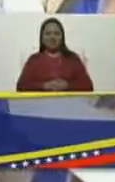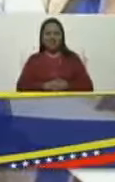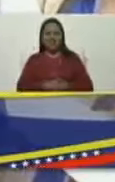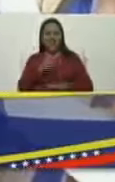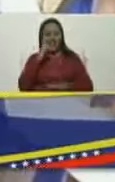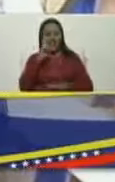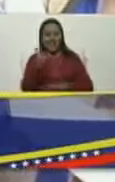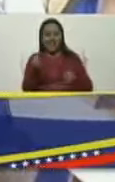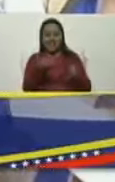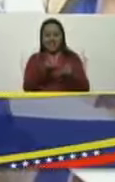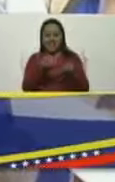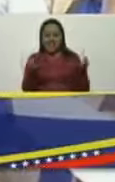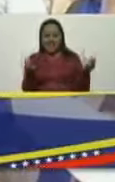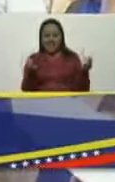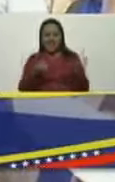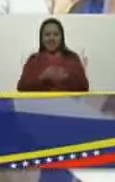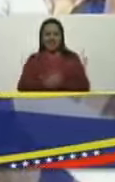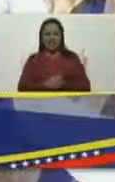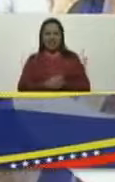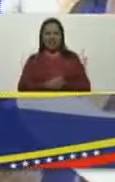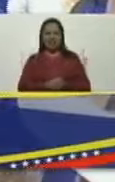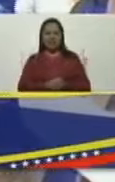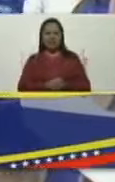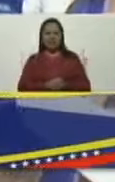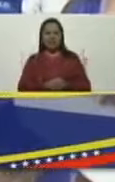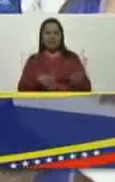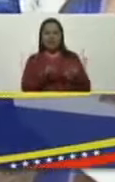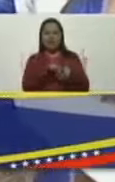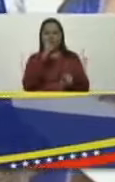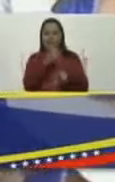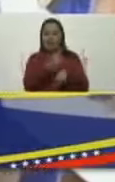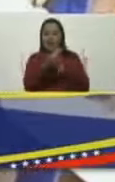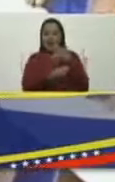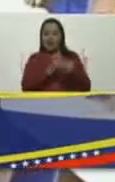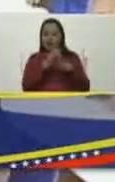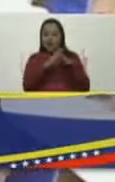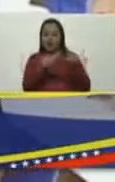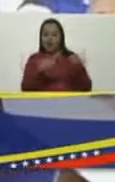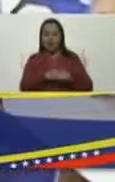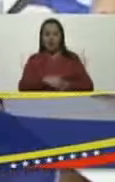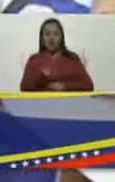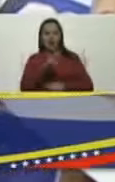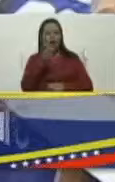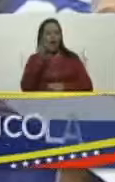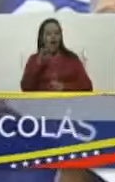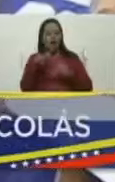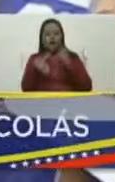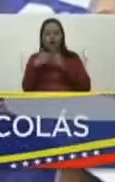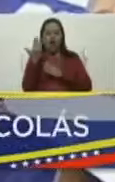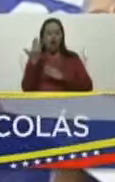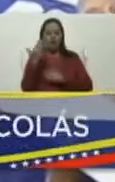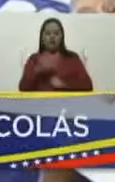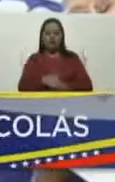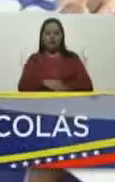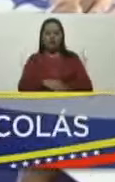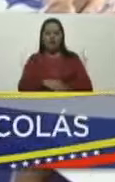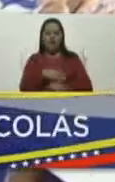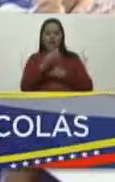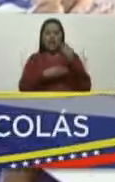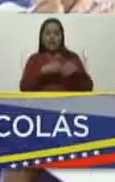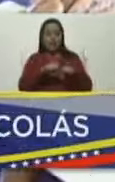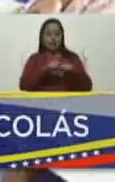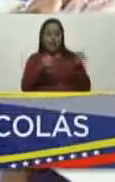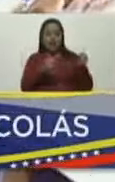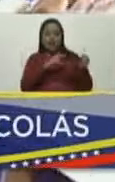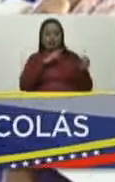calidad como tiene que ser todo. Venezuela tiene fama de hacer panes de